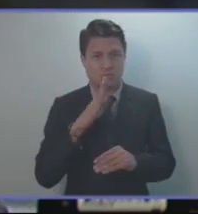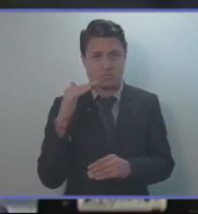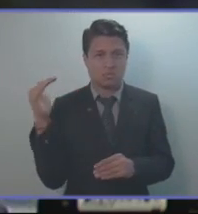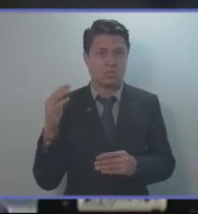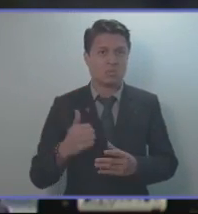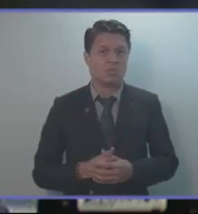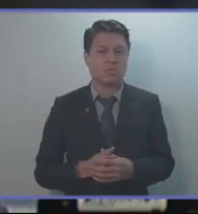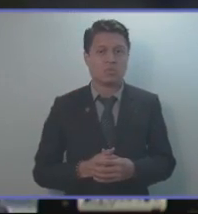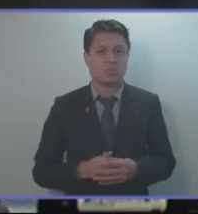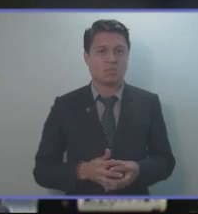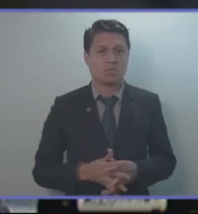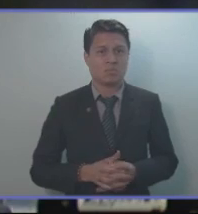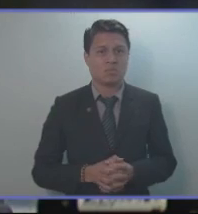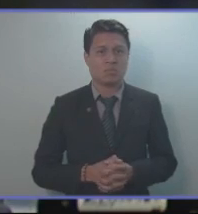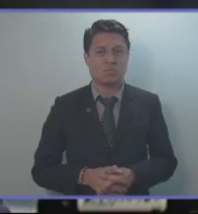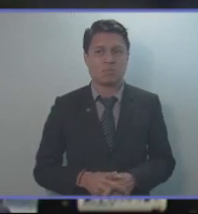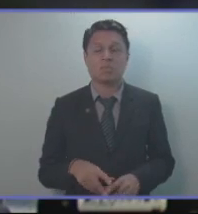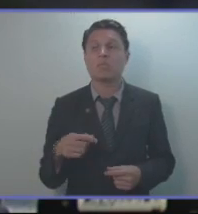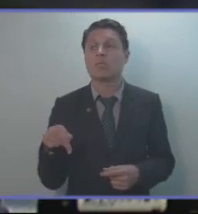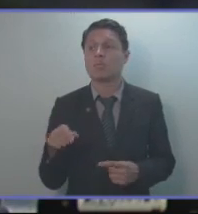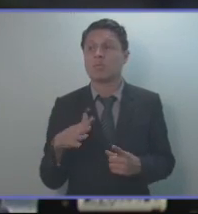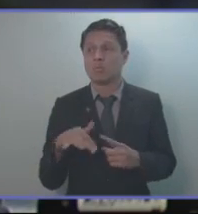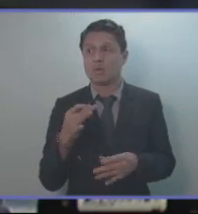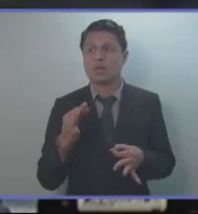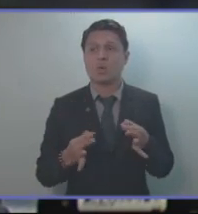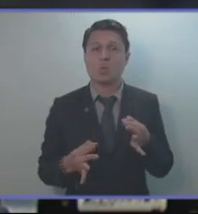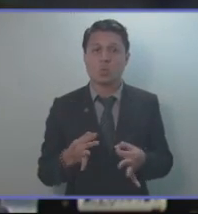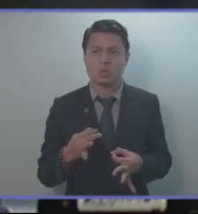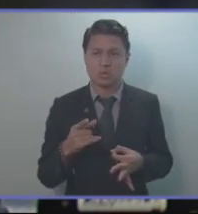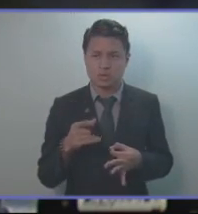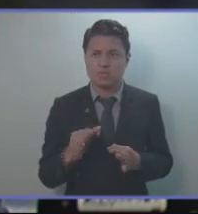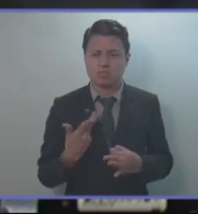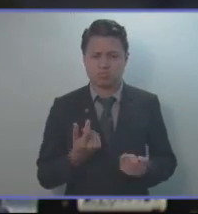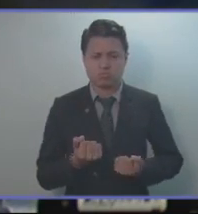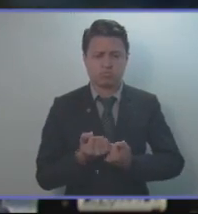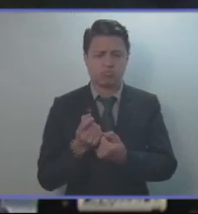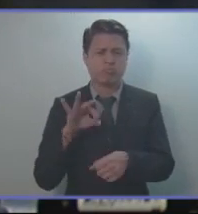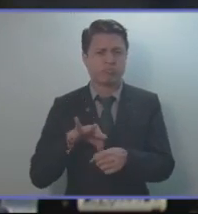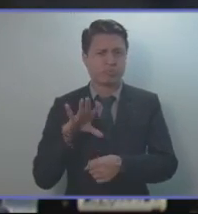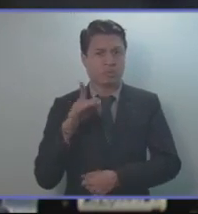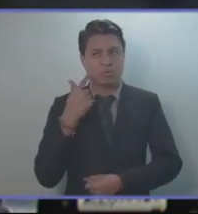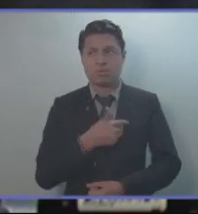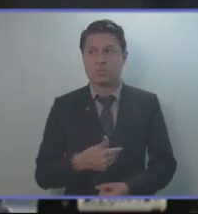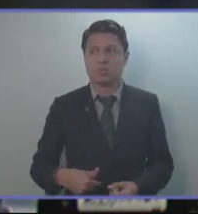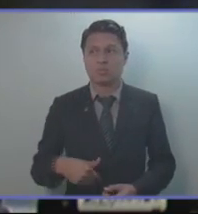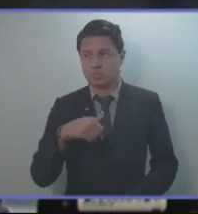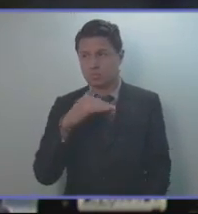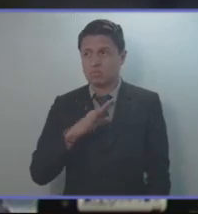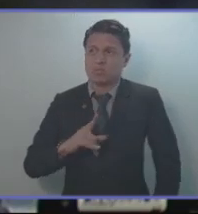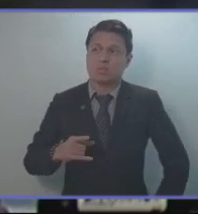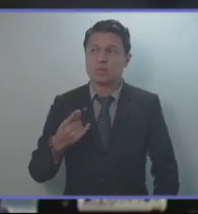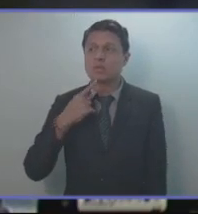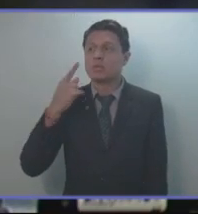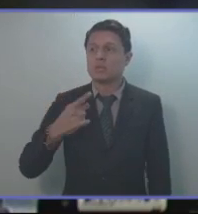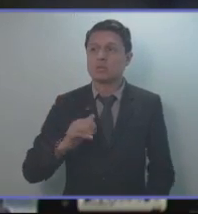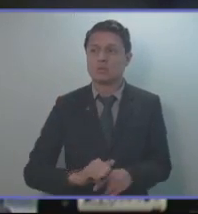causa de ustedes es digna, es una causa justa y por eso lo apoyamos. Presidente de la República,